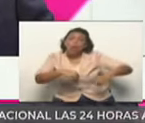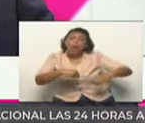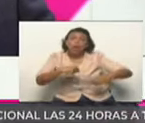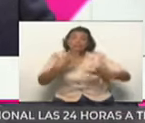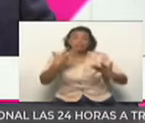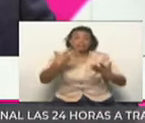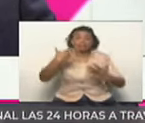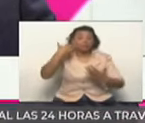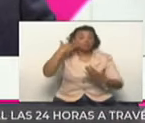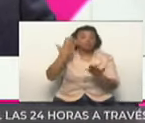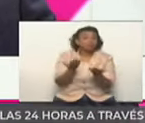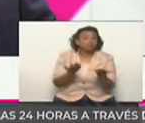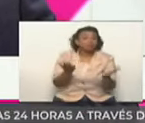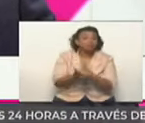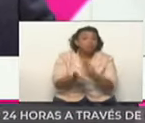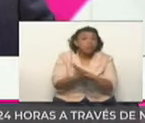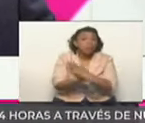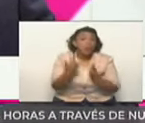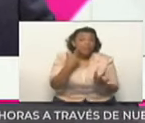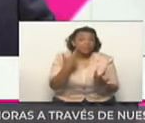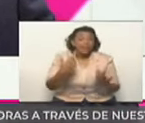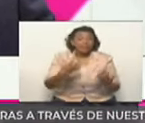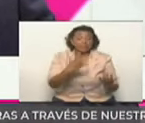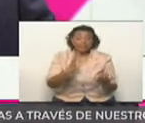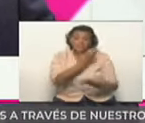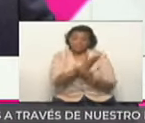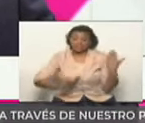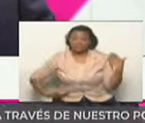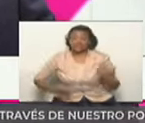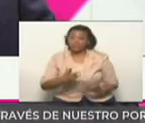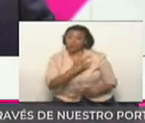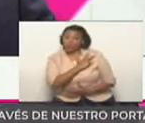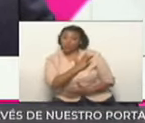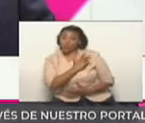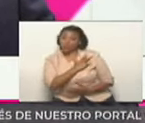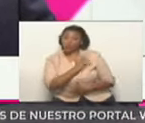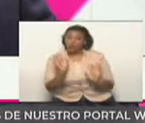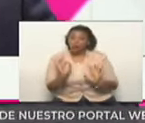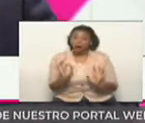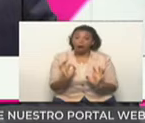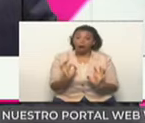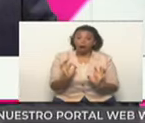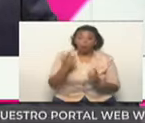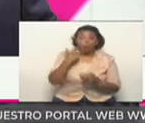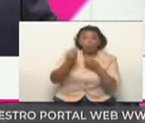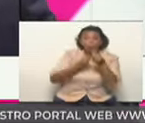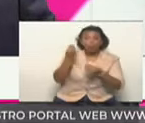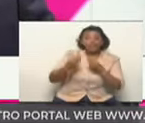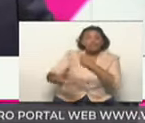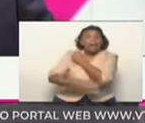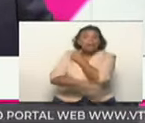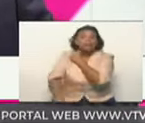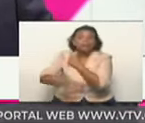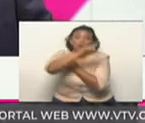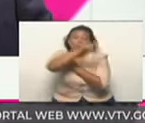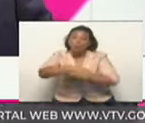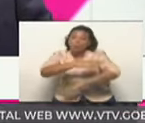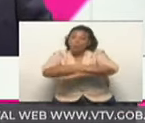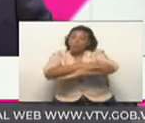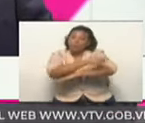cabeza del presidente Lula pudo haber sido en un baño o en el baño de Itamaraty. Eso fue lo que